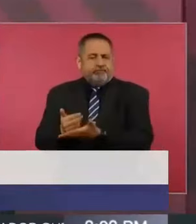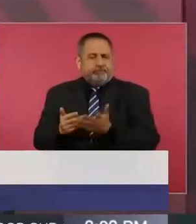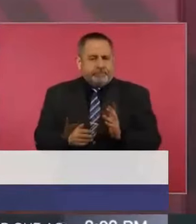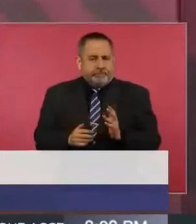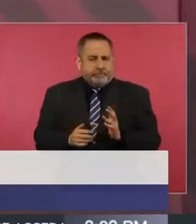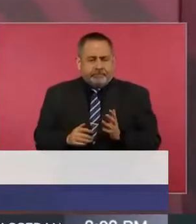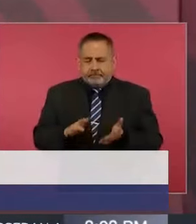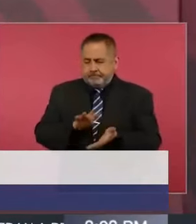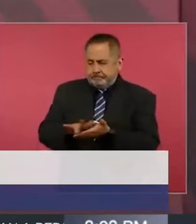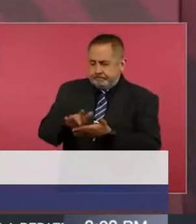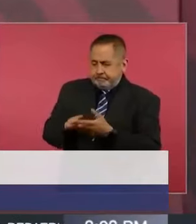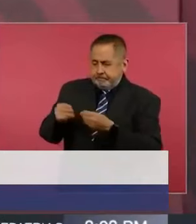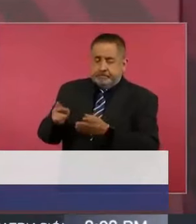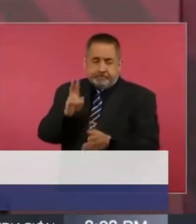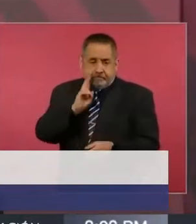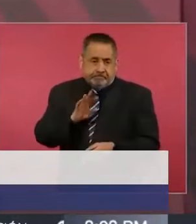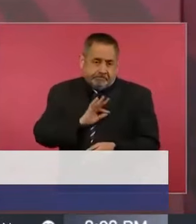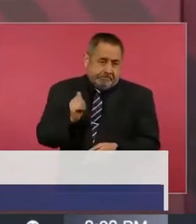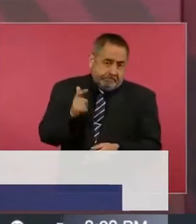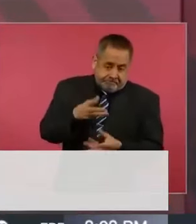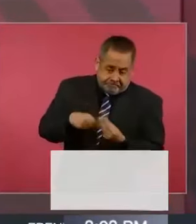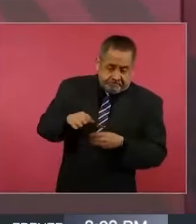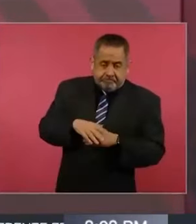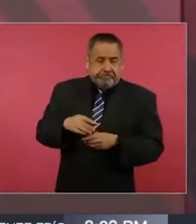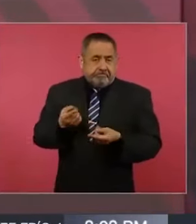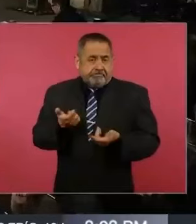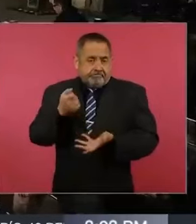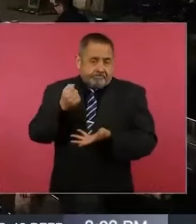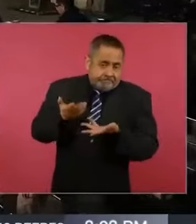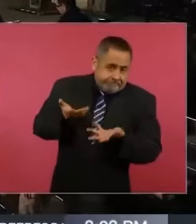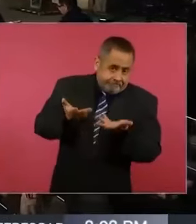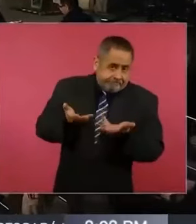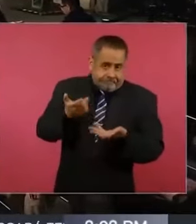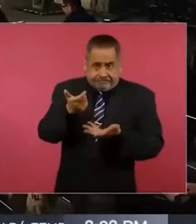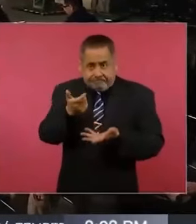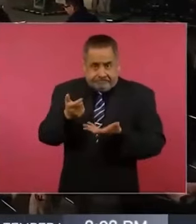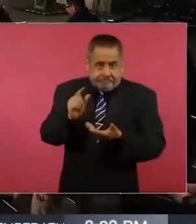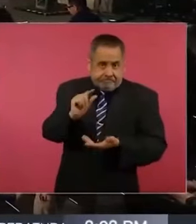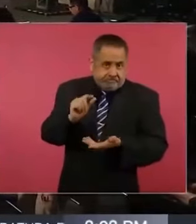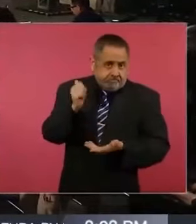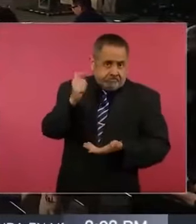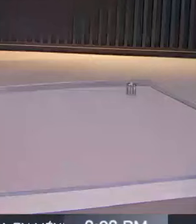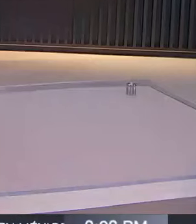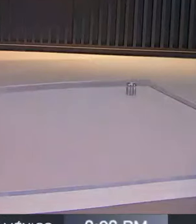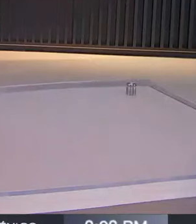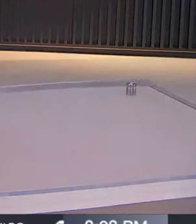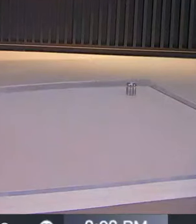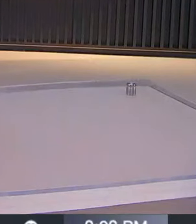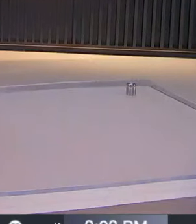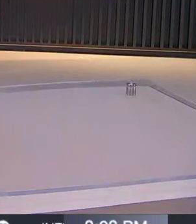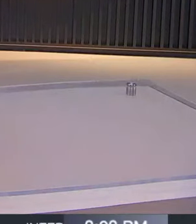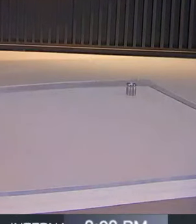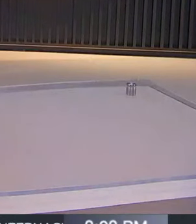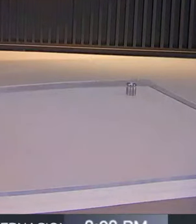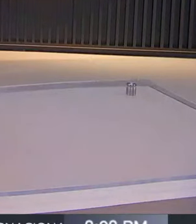en lo que podemos de acuerdo a nuestras posibilidades recursos bueno cabe